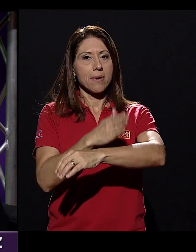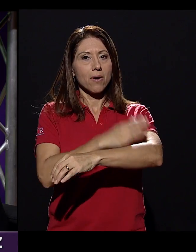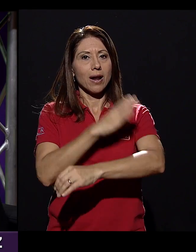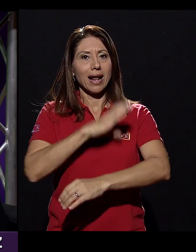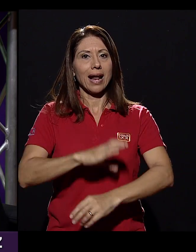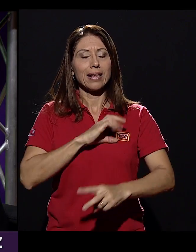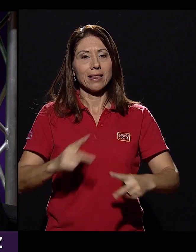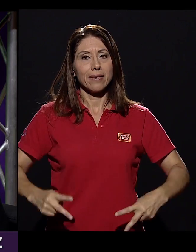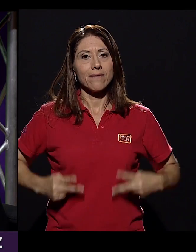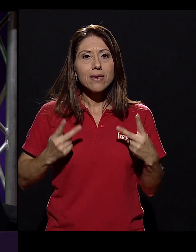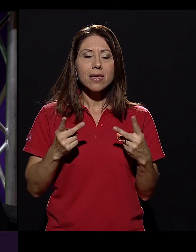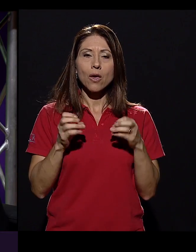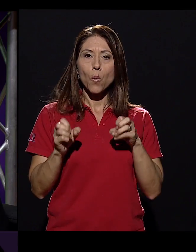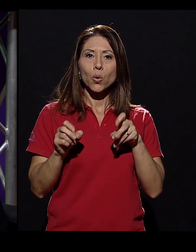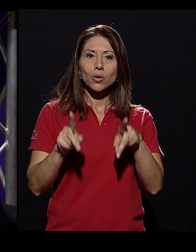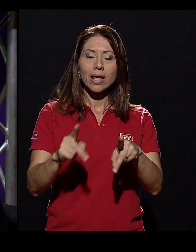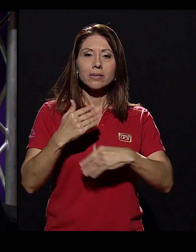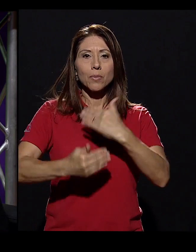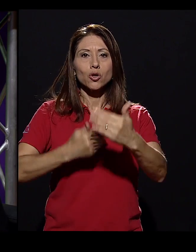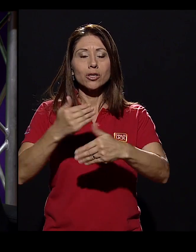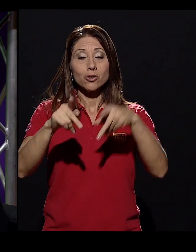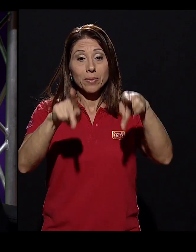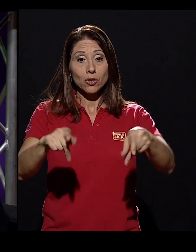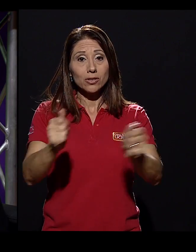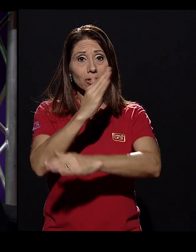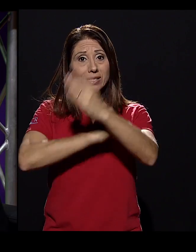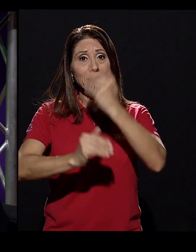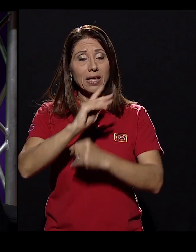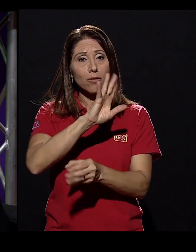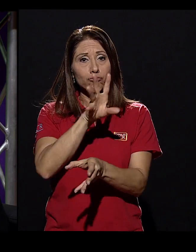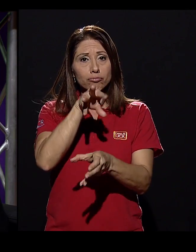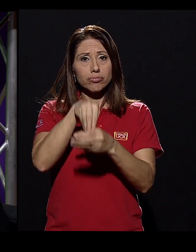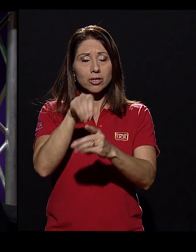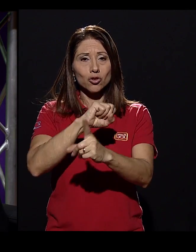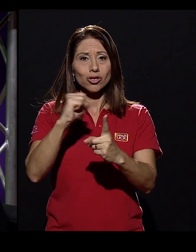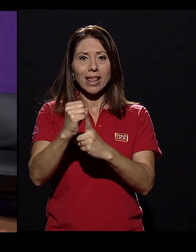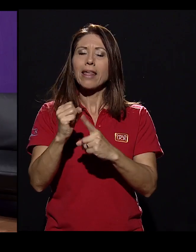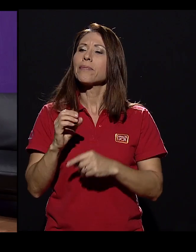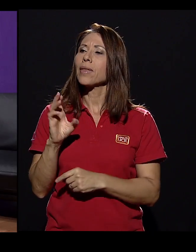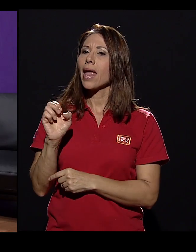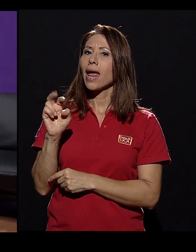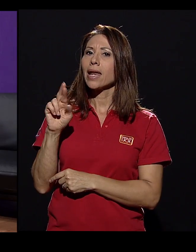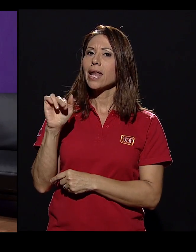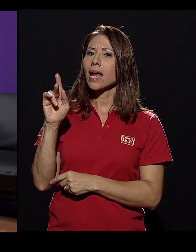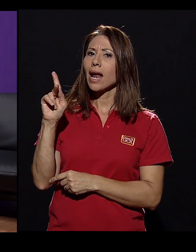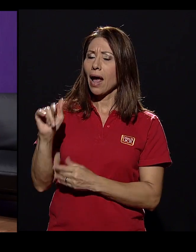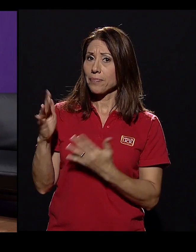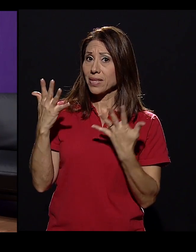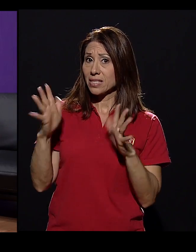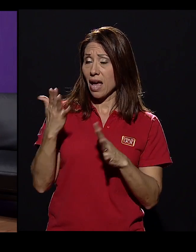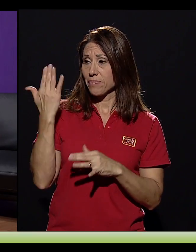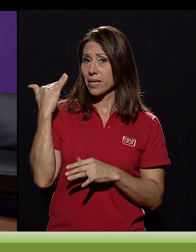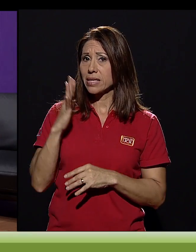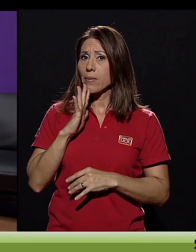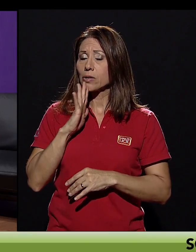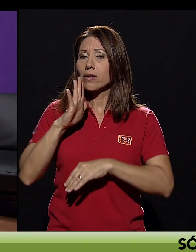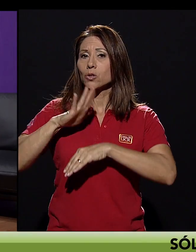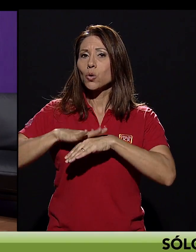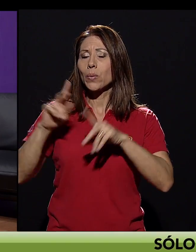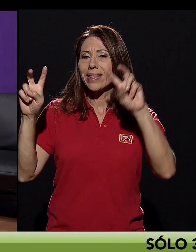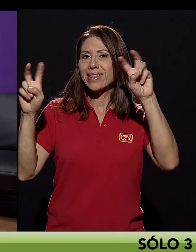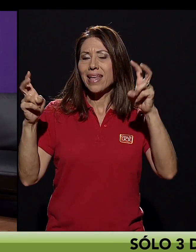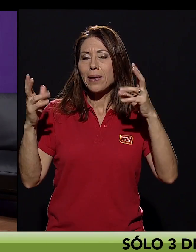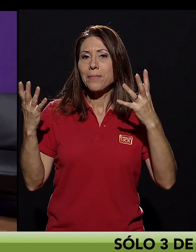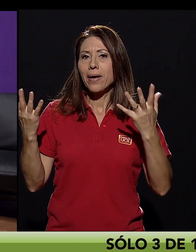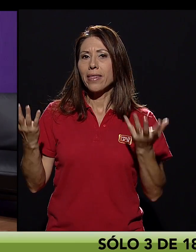calidad de vida, las oportunidades y el proceso de inclusión de las personas con discapacidad en la sociedad. Erika, veníamos ya tocando en el bloque